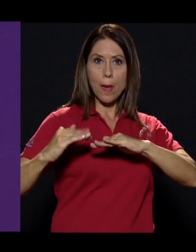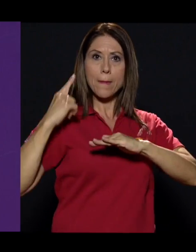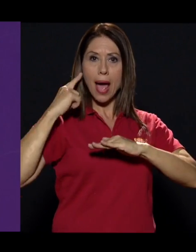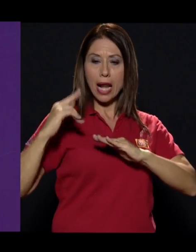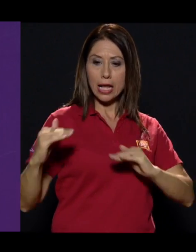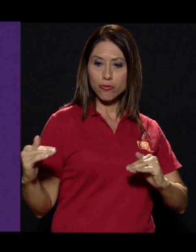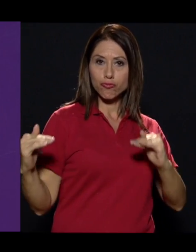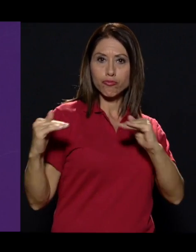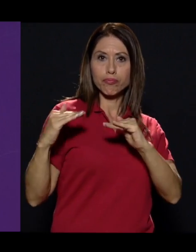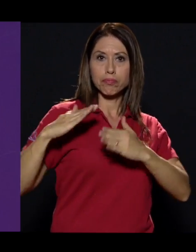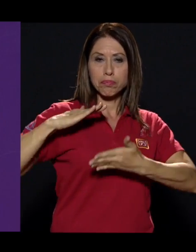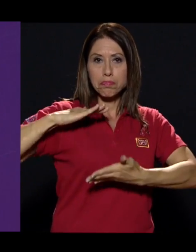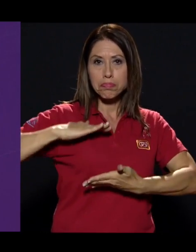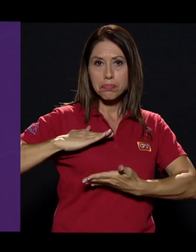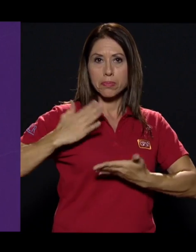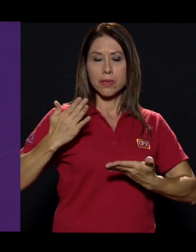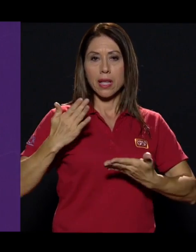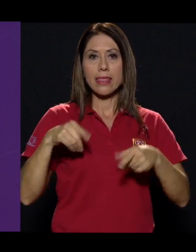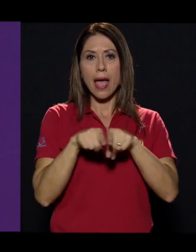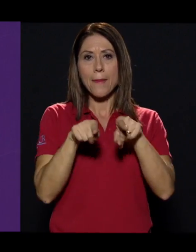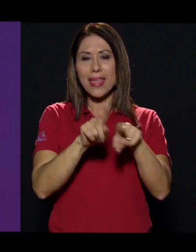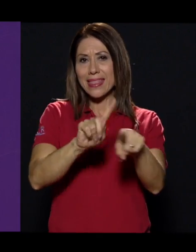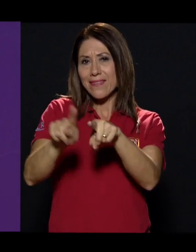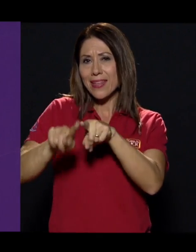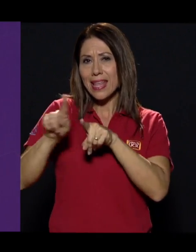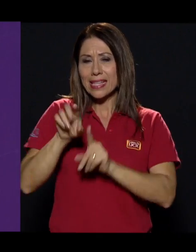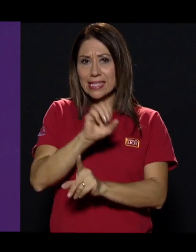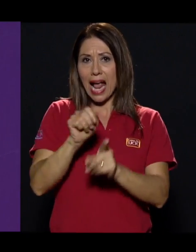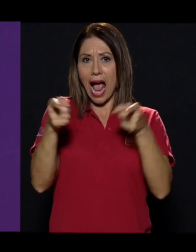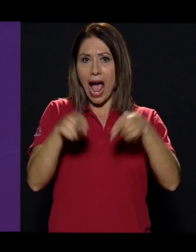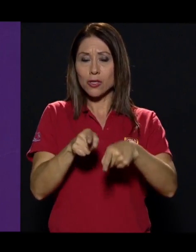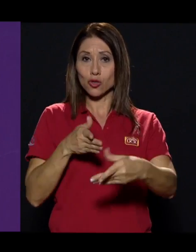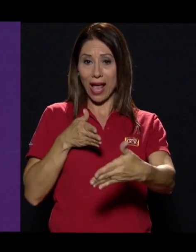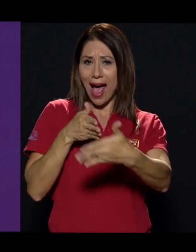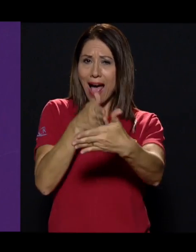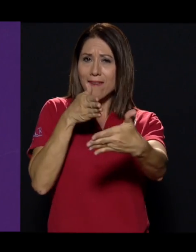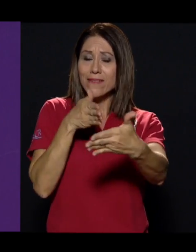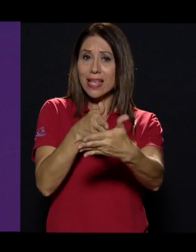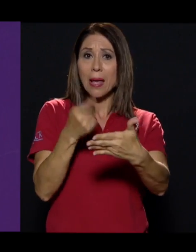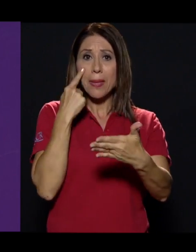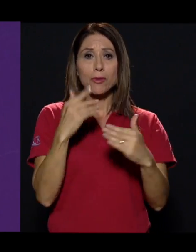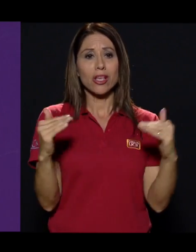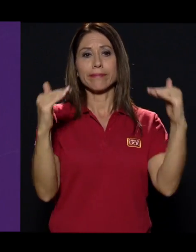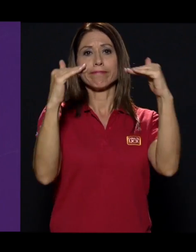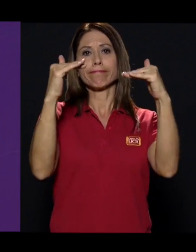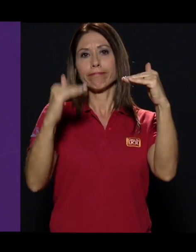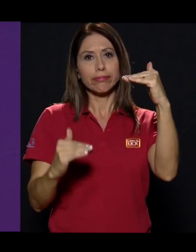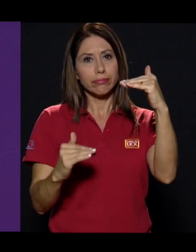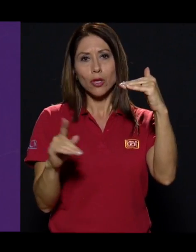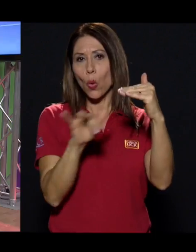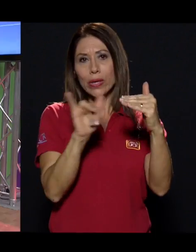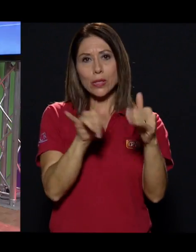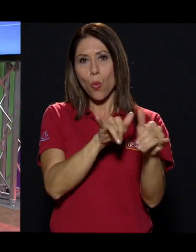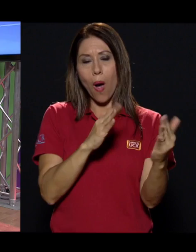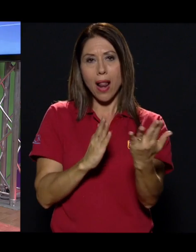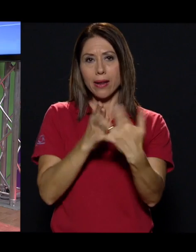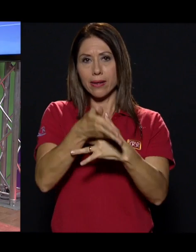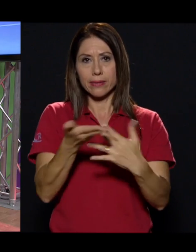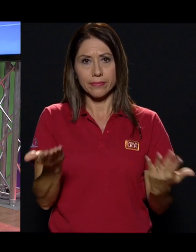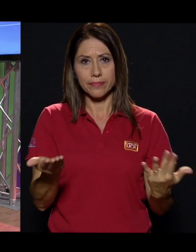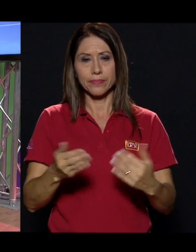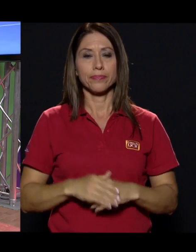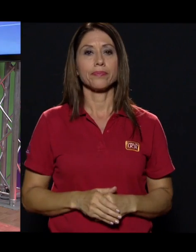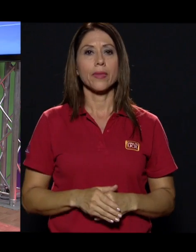que podríamos también mencionar como este, que afectan definitivamente y es muy evidente ahí la brecha que existe en ese acceso.